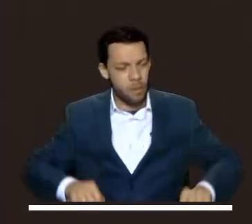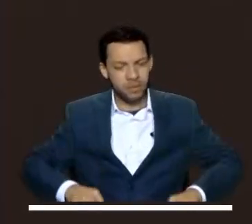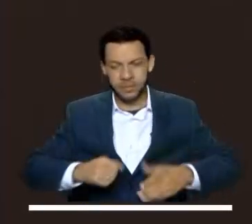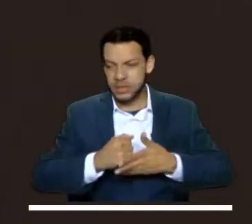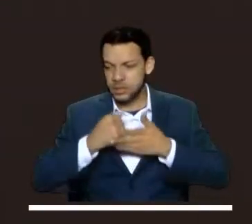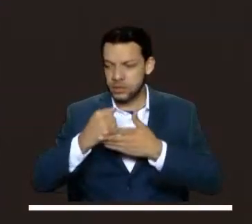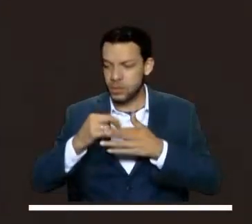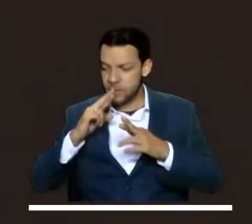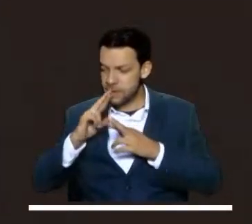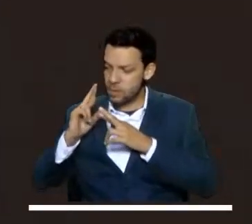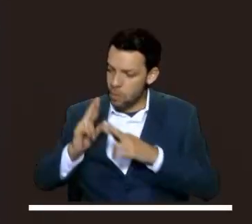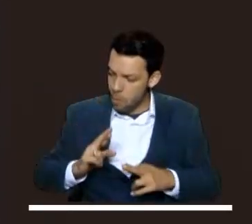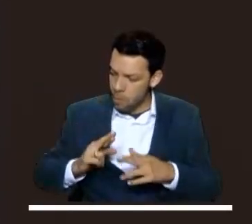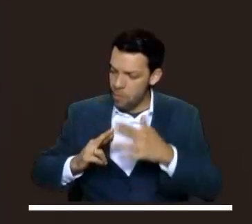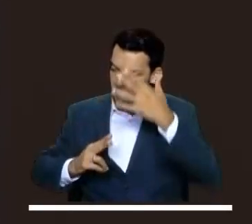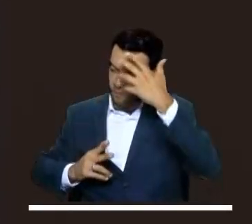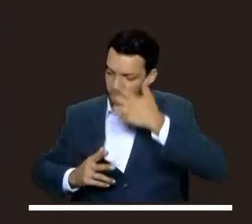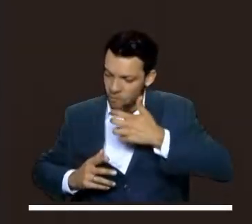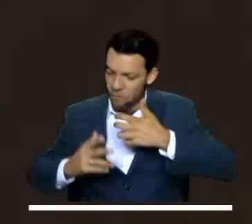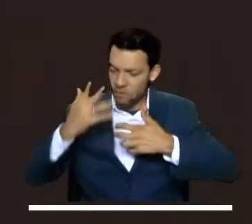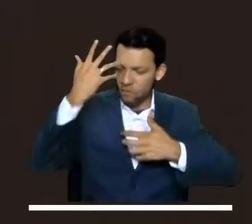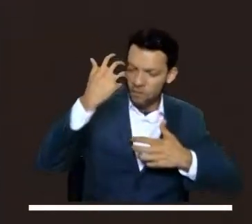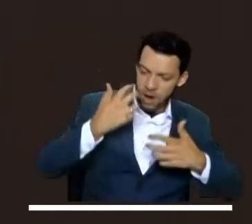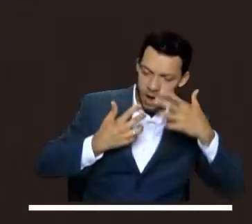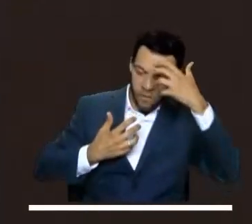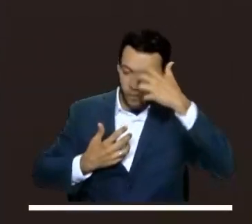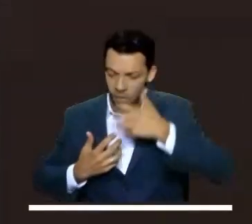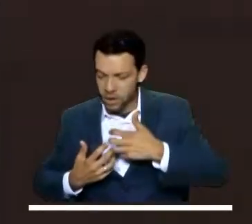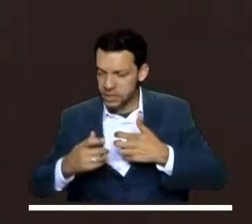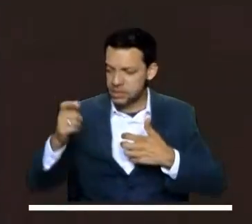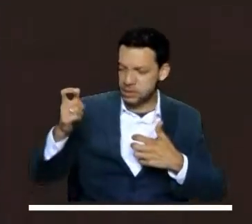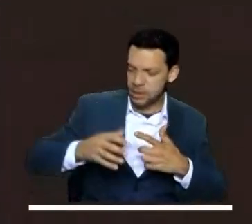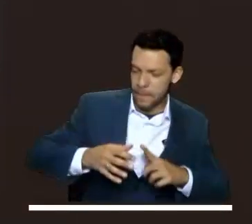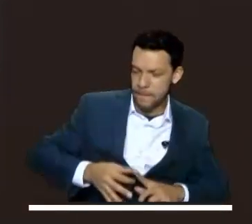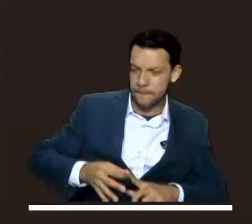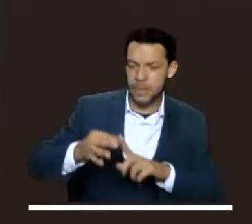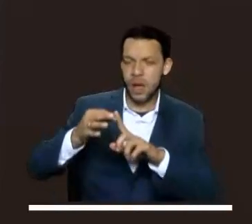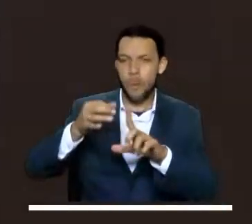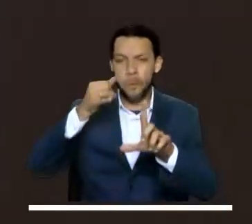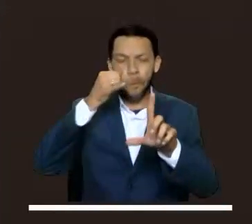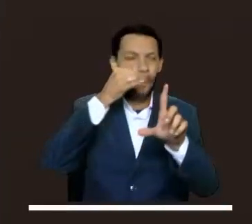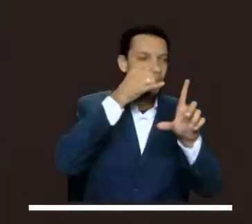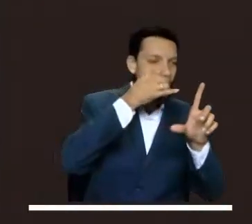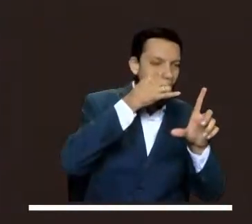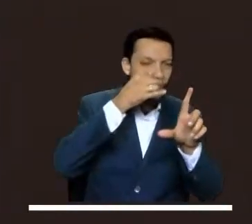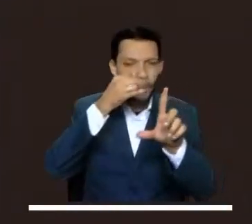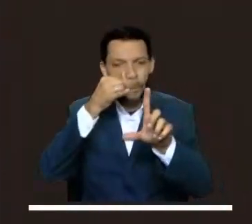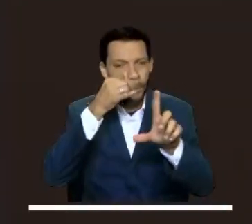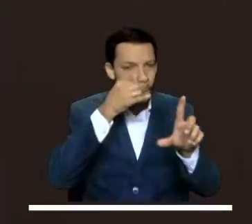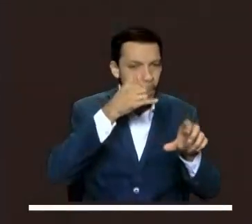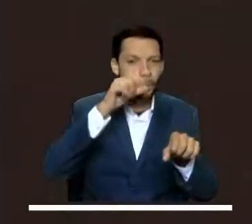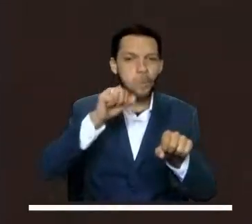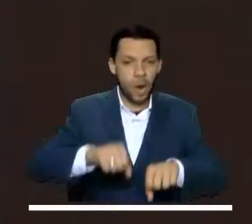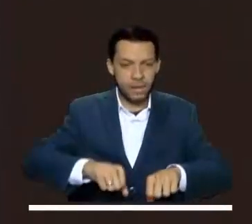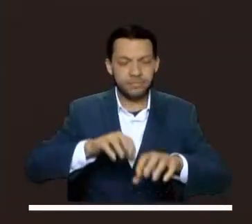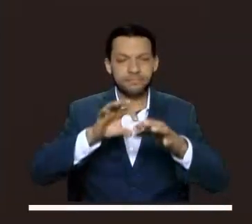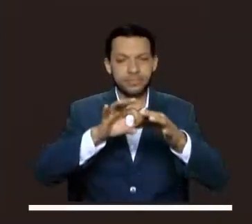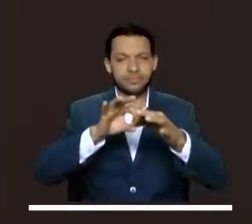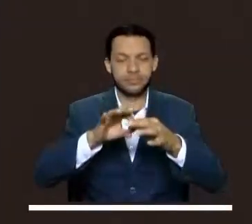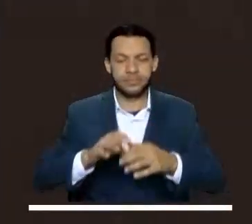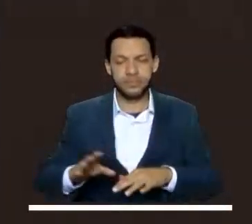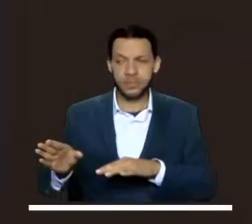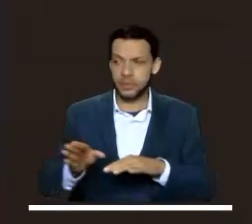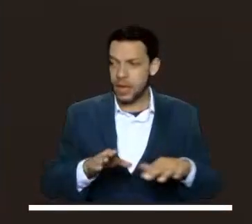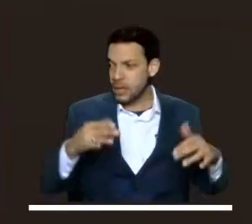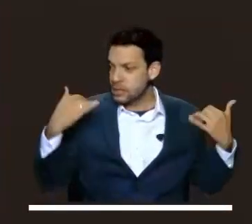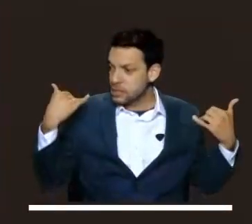de la salud con todos los pacientes que necesitan endoscopia y colonoscopia. Aquí hemos